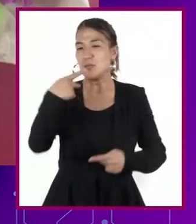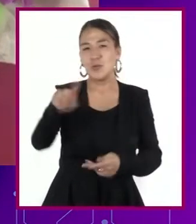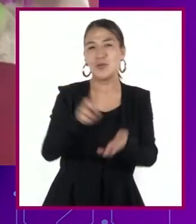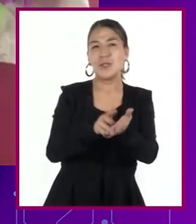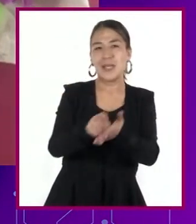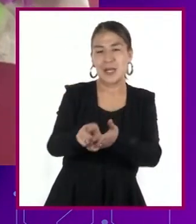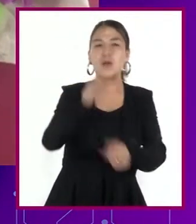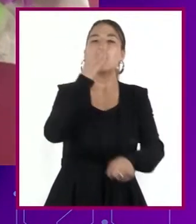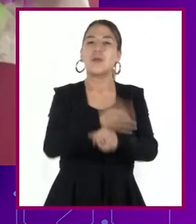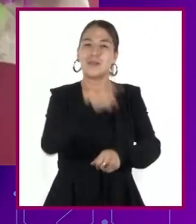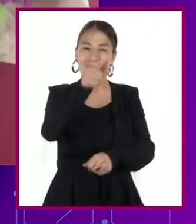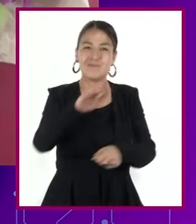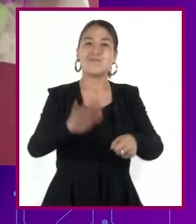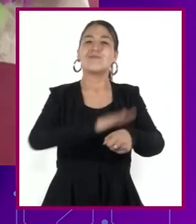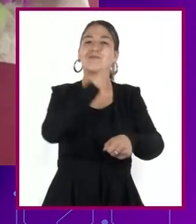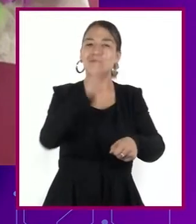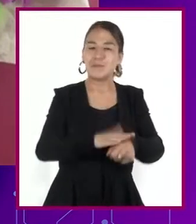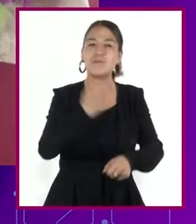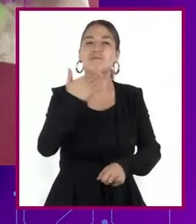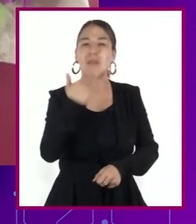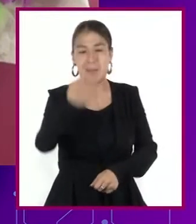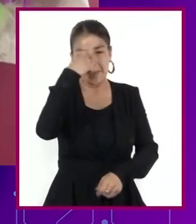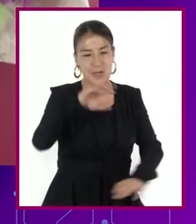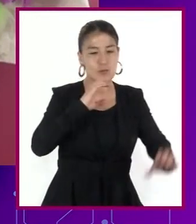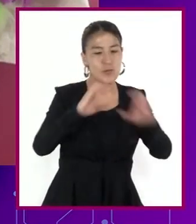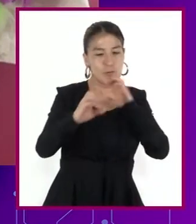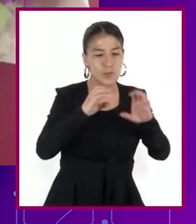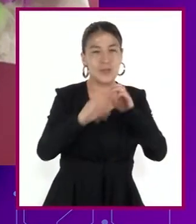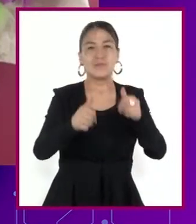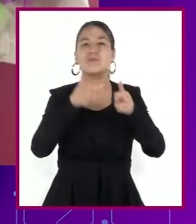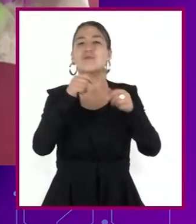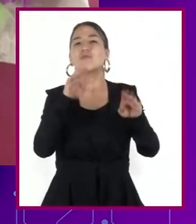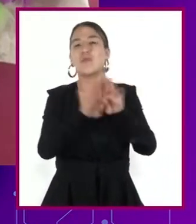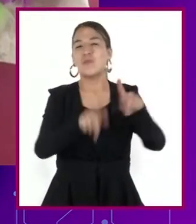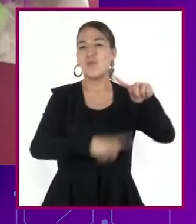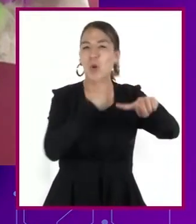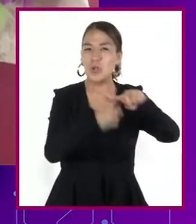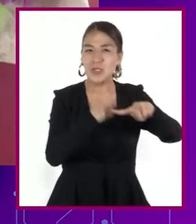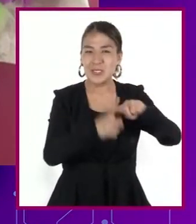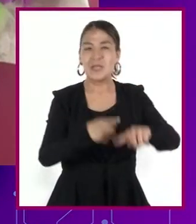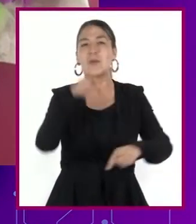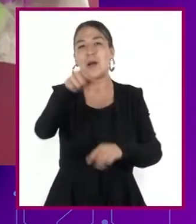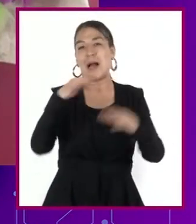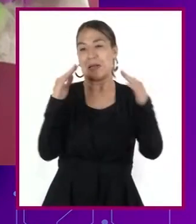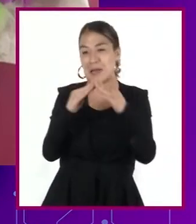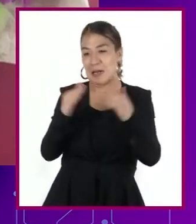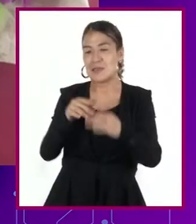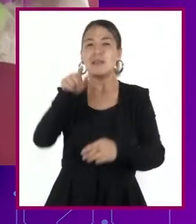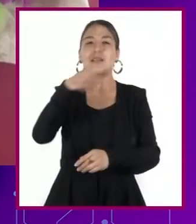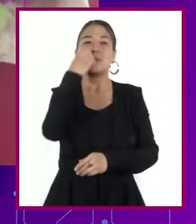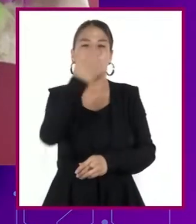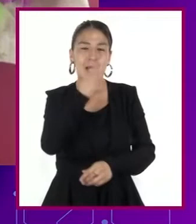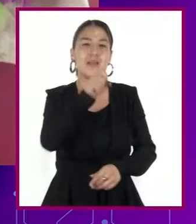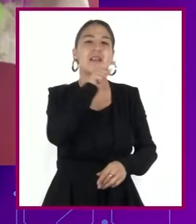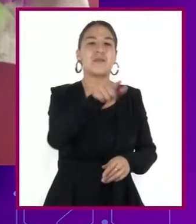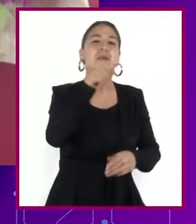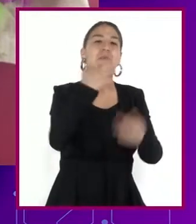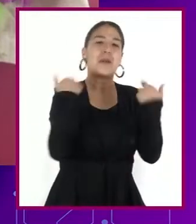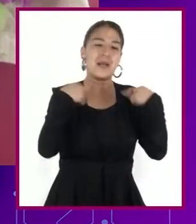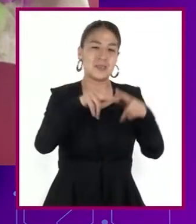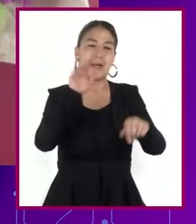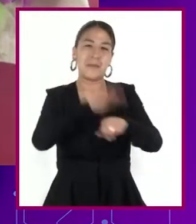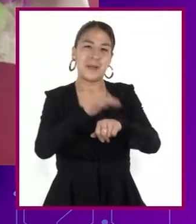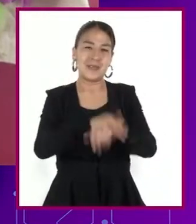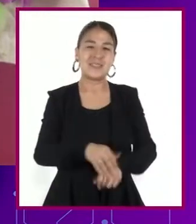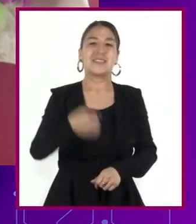invito a que sean asertivos en su comunicación, en casa, en la escuela y con sus maestros y amigos. Les mando